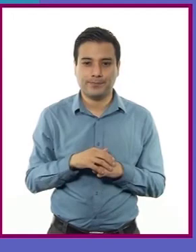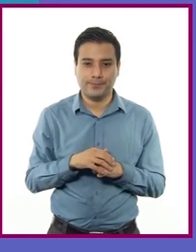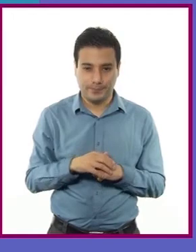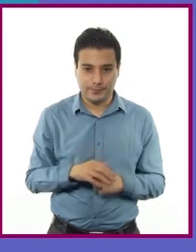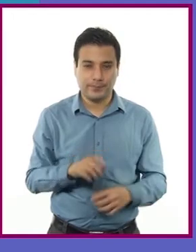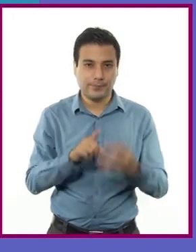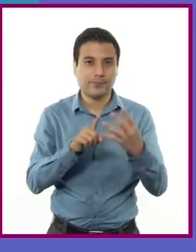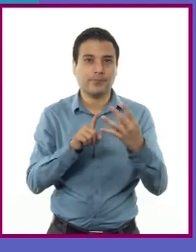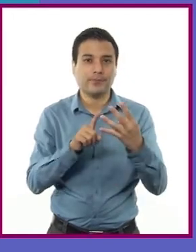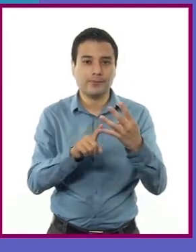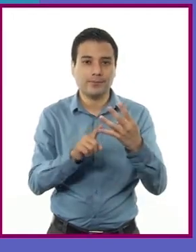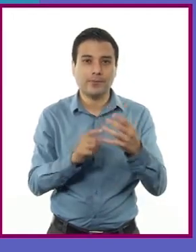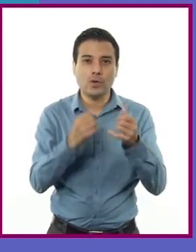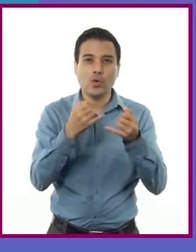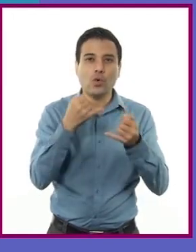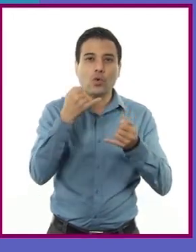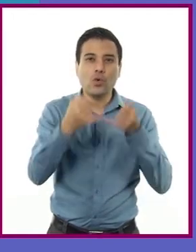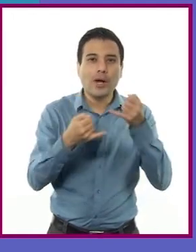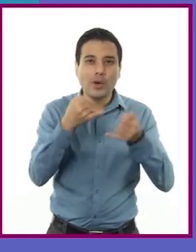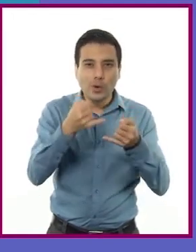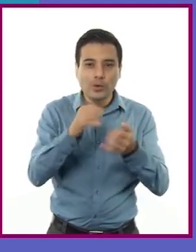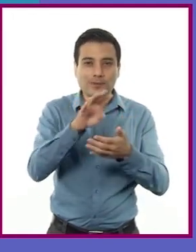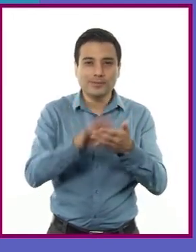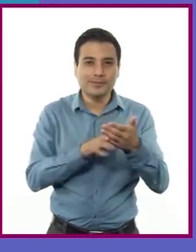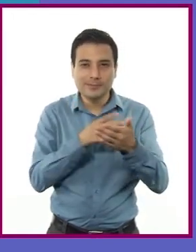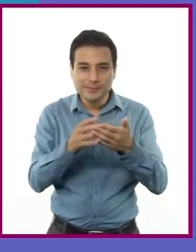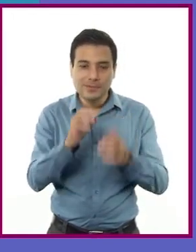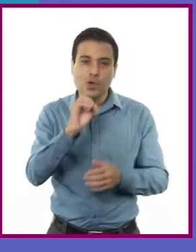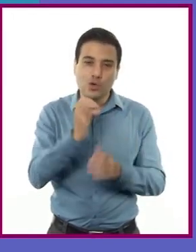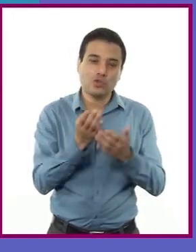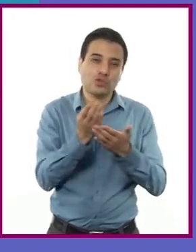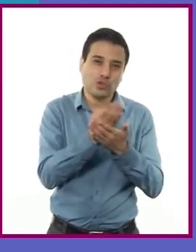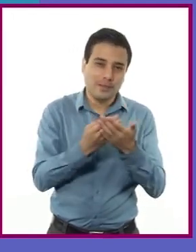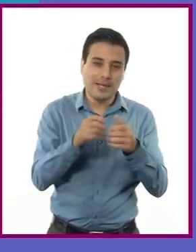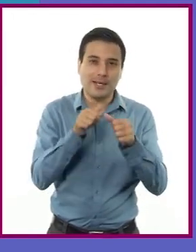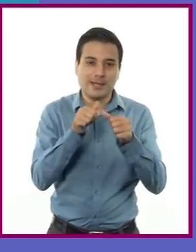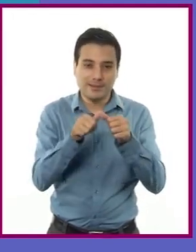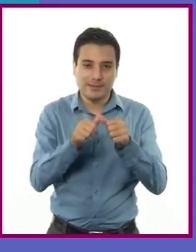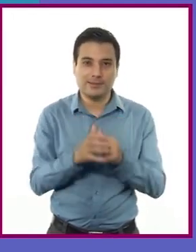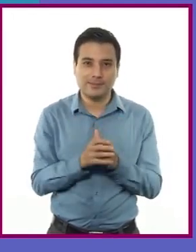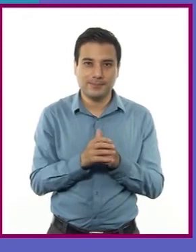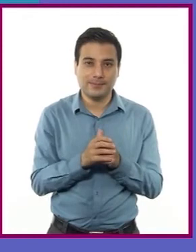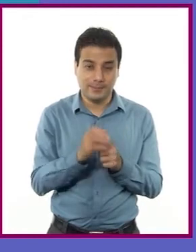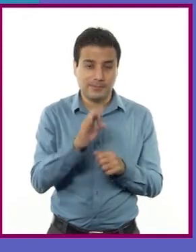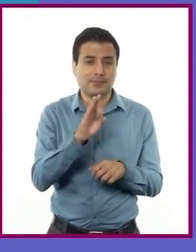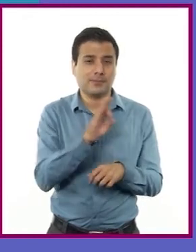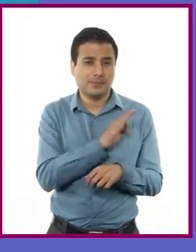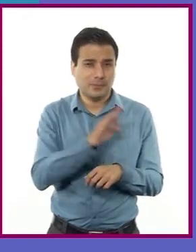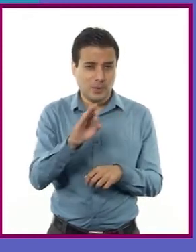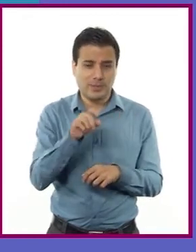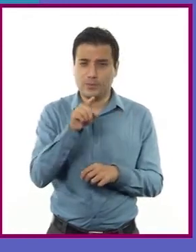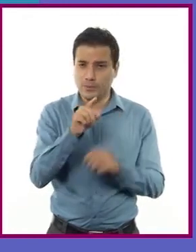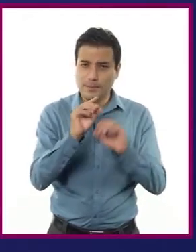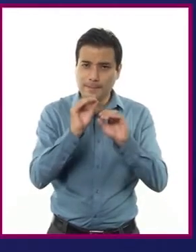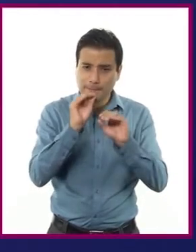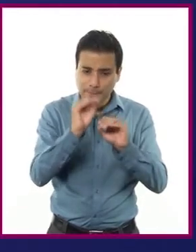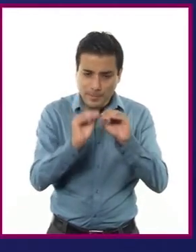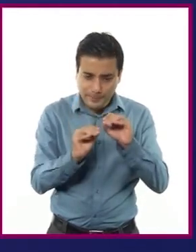de letras. Por último, se anexará un crucigrama o sopa de letras con las palabras del